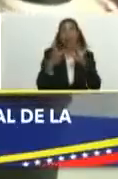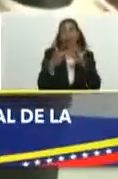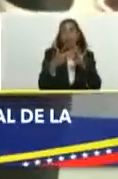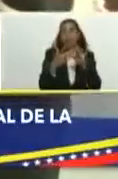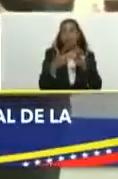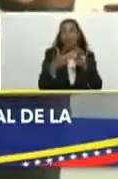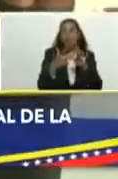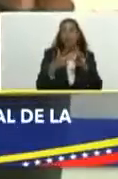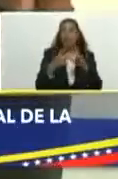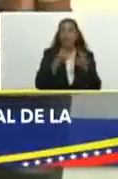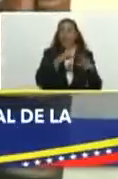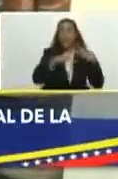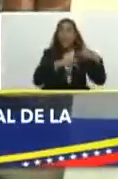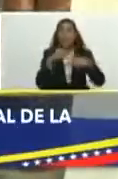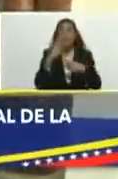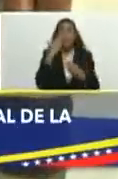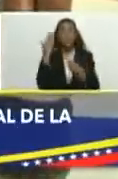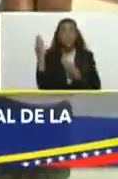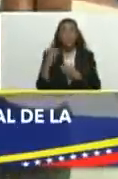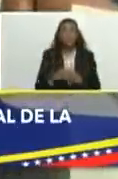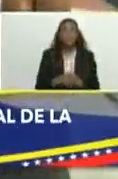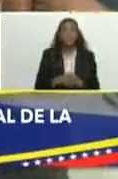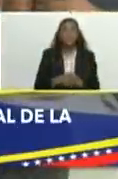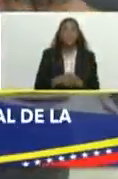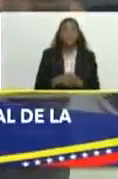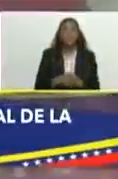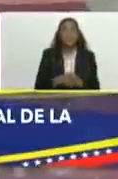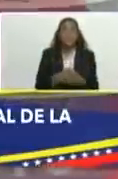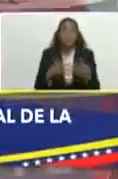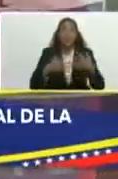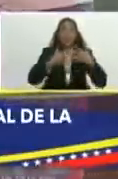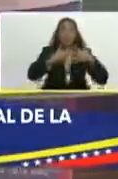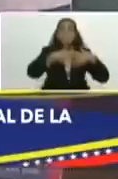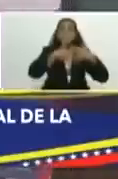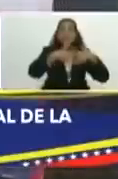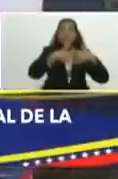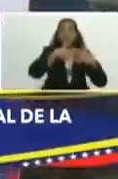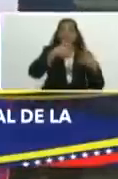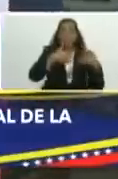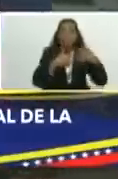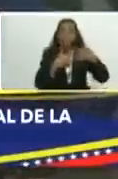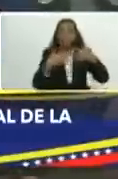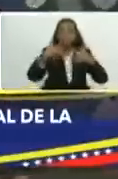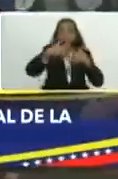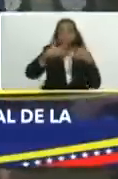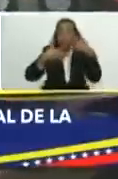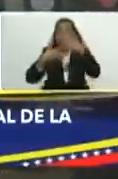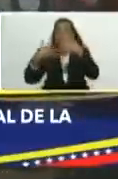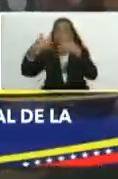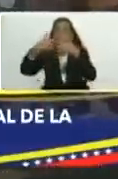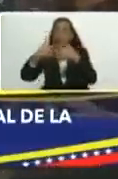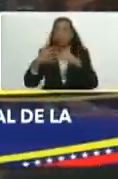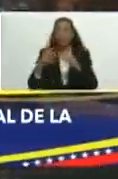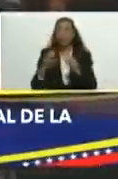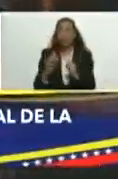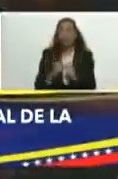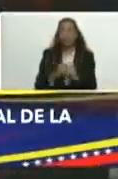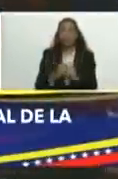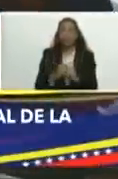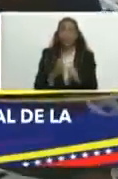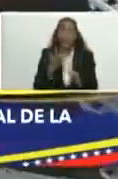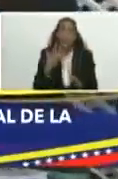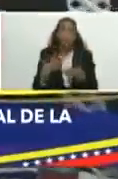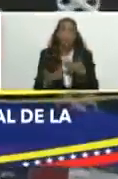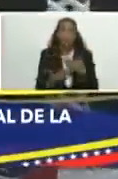nosotros terminamos el proceso. Y como un mecanismo creativo para solventar las barreras del